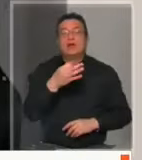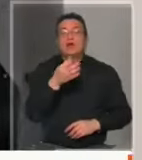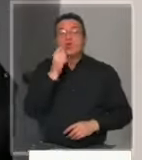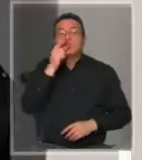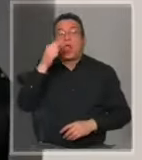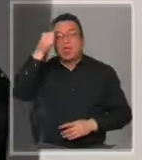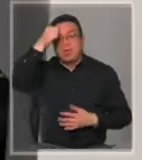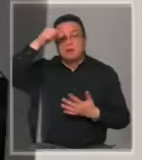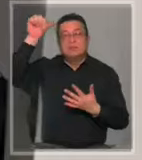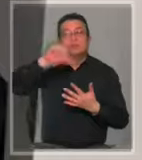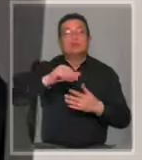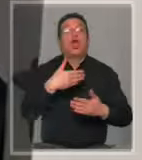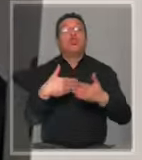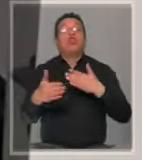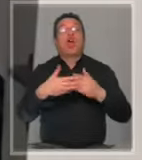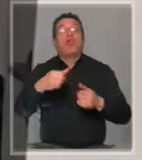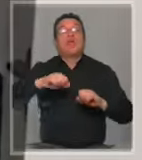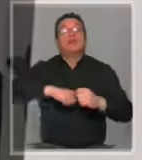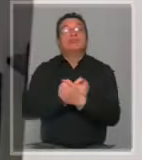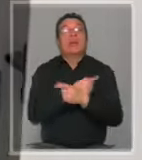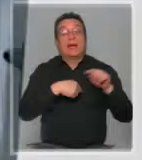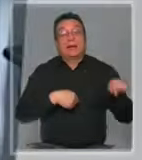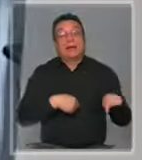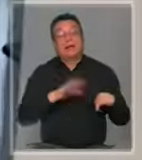condena y dónde deberá cumplirse.